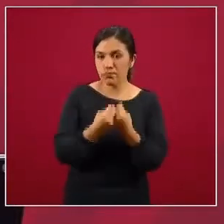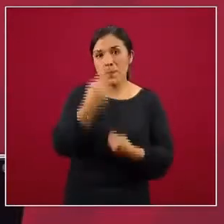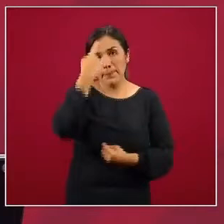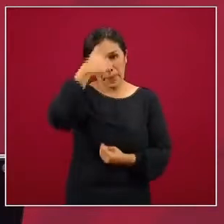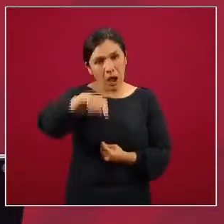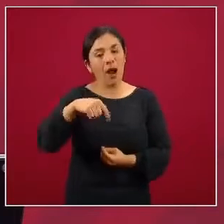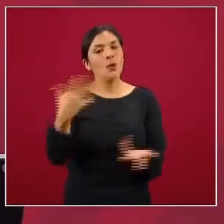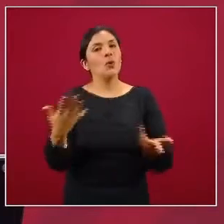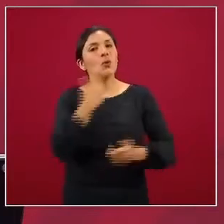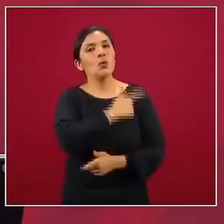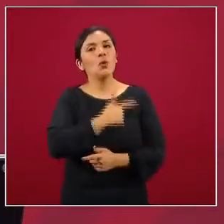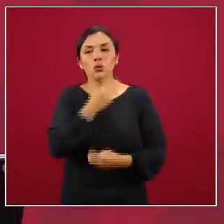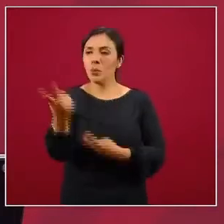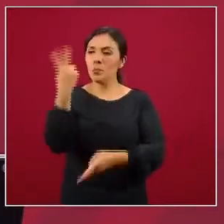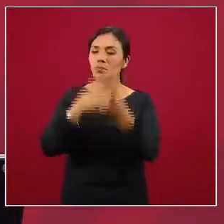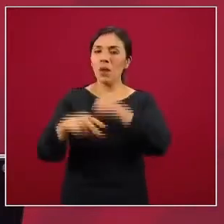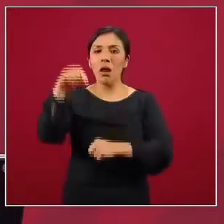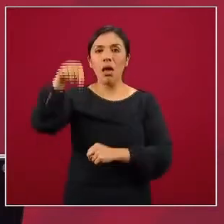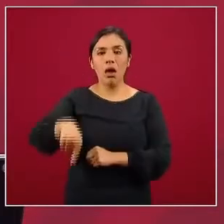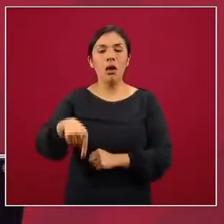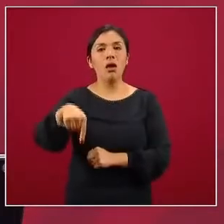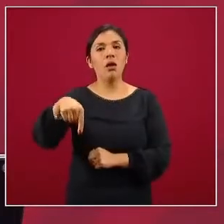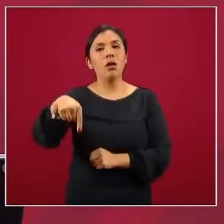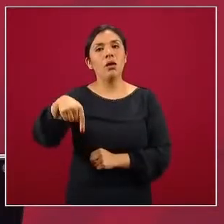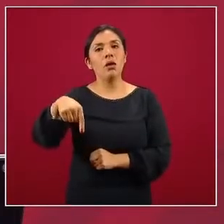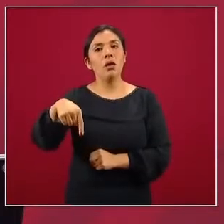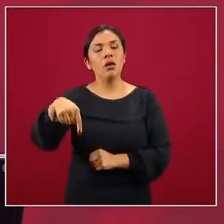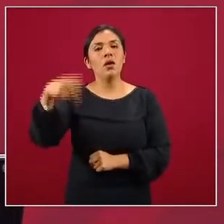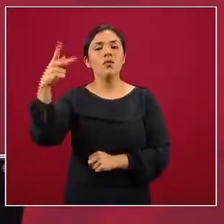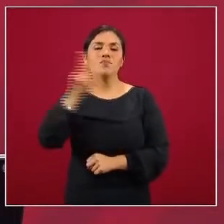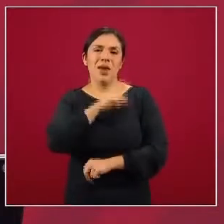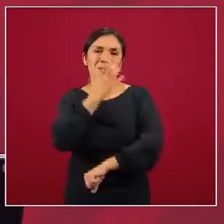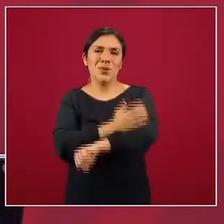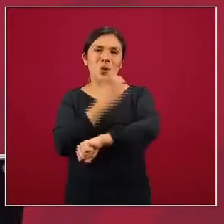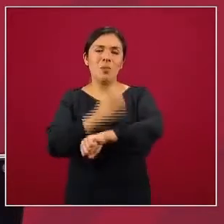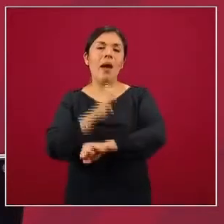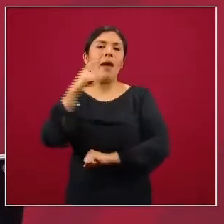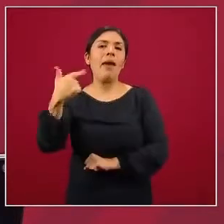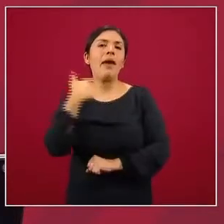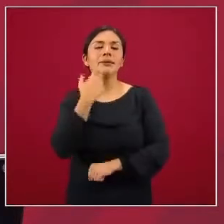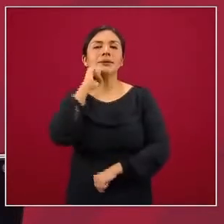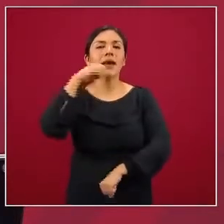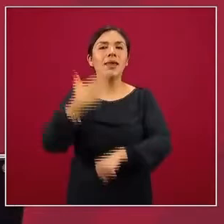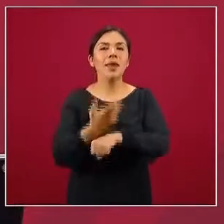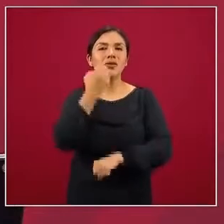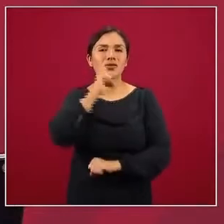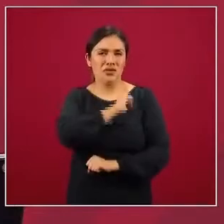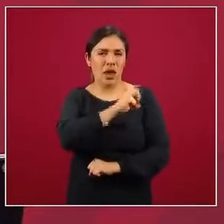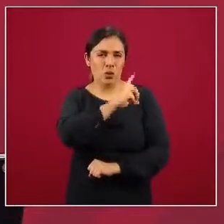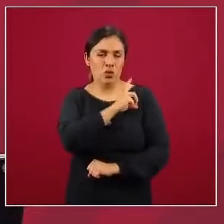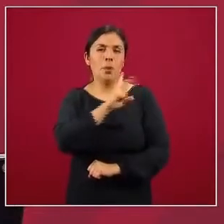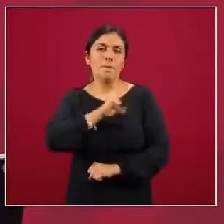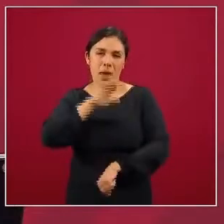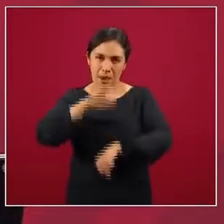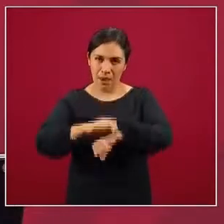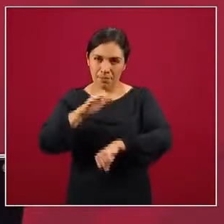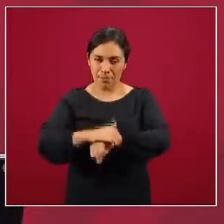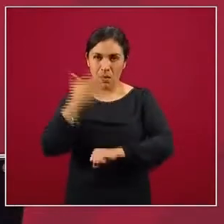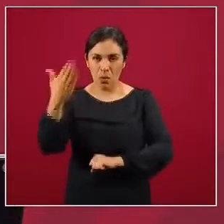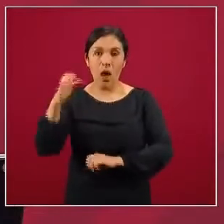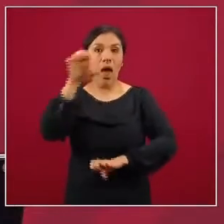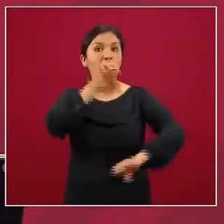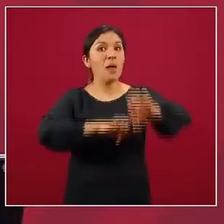que tuvimos el gusto de recibir a nuestro colega, exsecretario de Salud, amigo